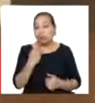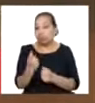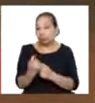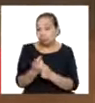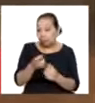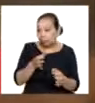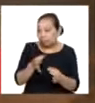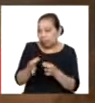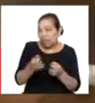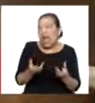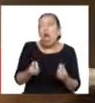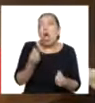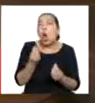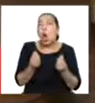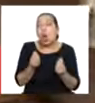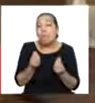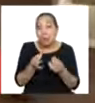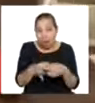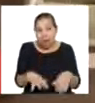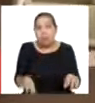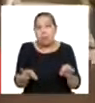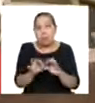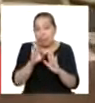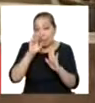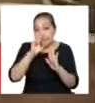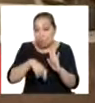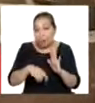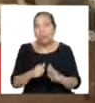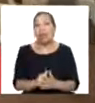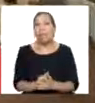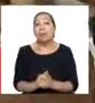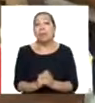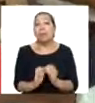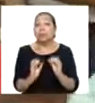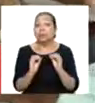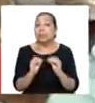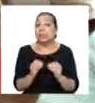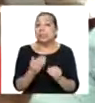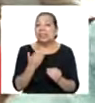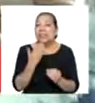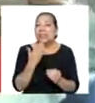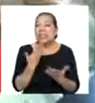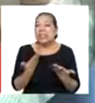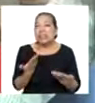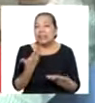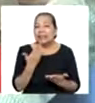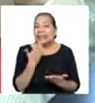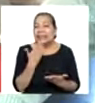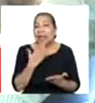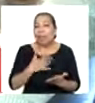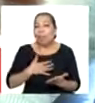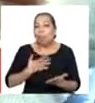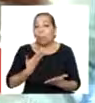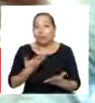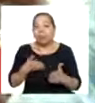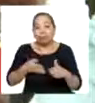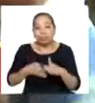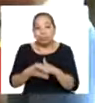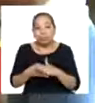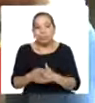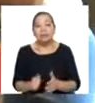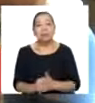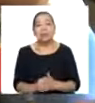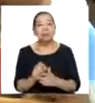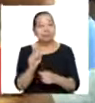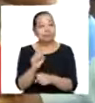dar los detalles acerca de este importante programa y pues nos va a dar a conocer un poco acerca de quiénes podrían acceder a